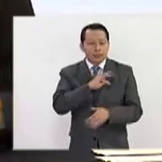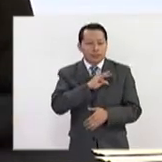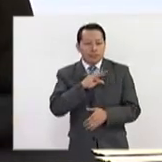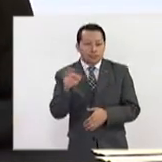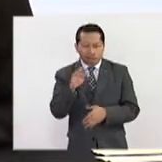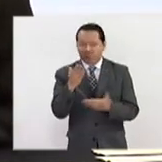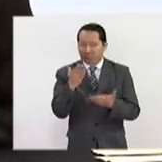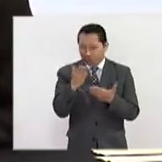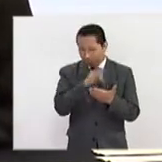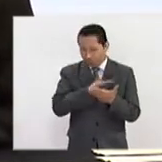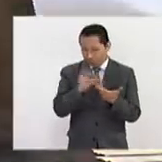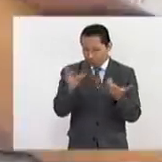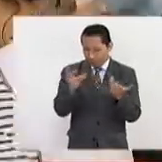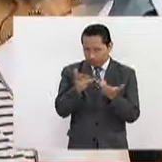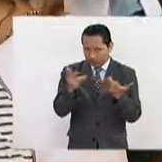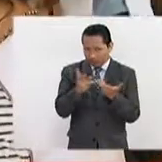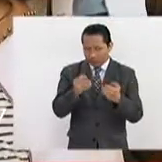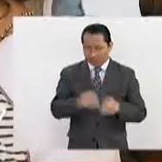y de aquilatar lo hecho.